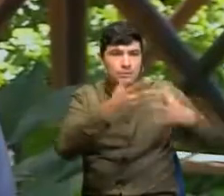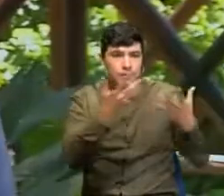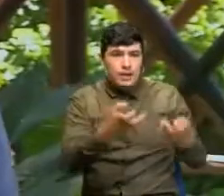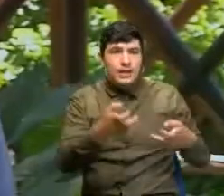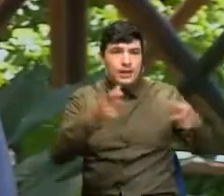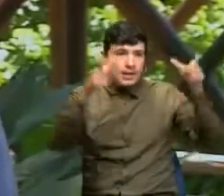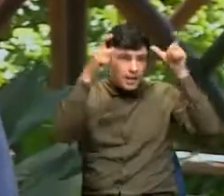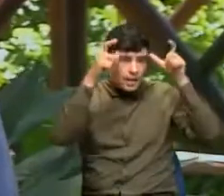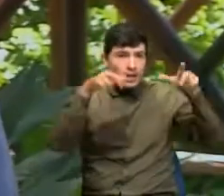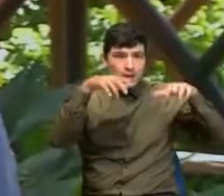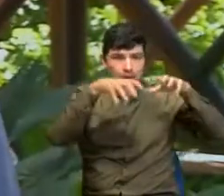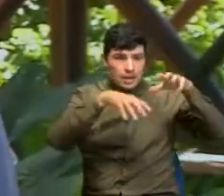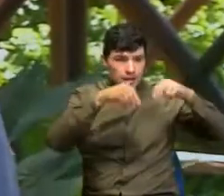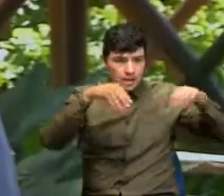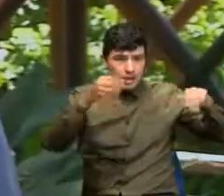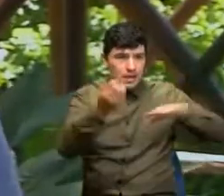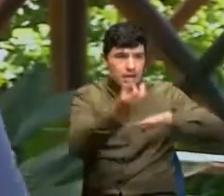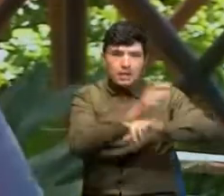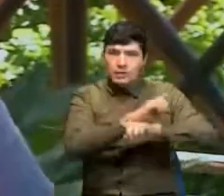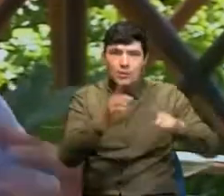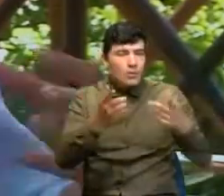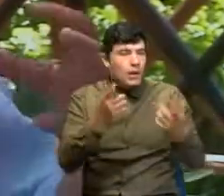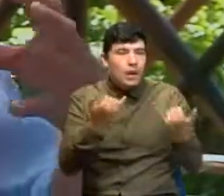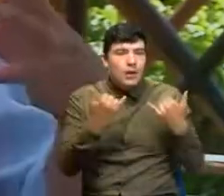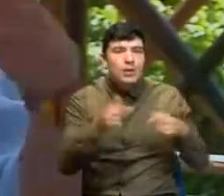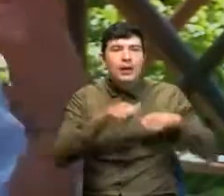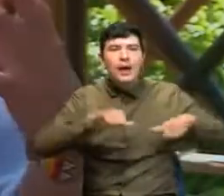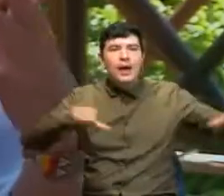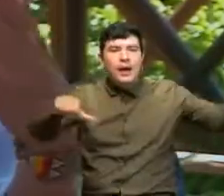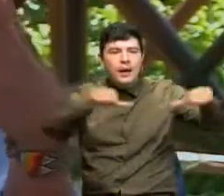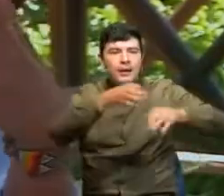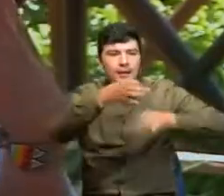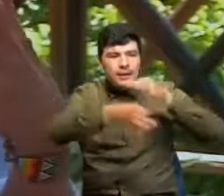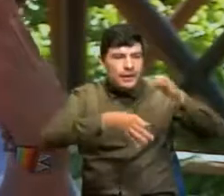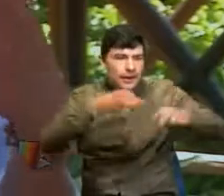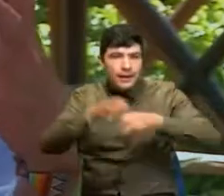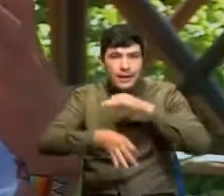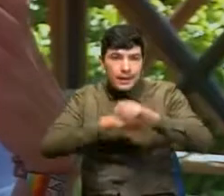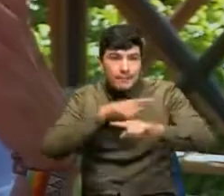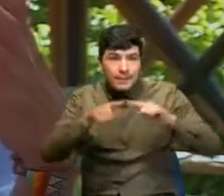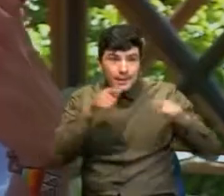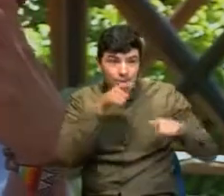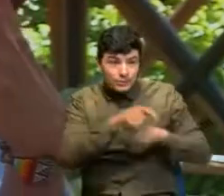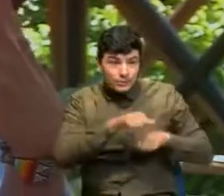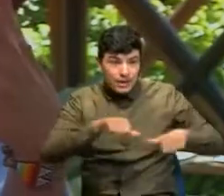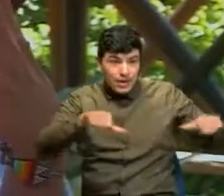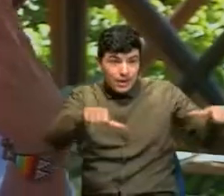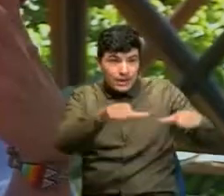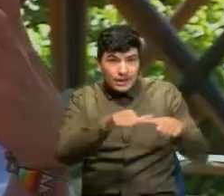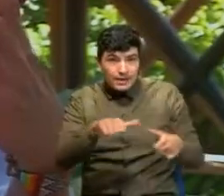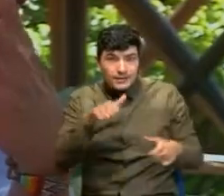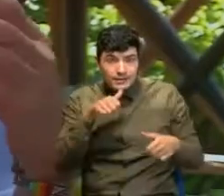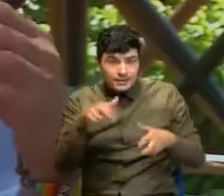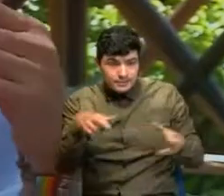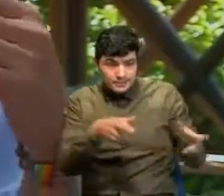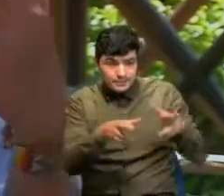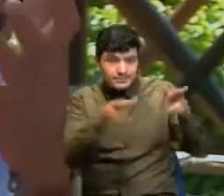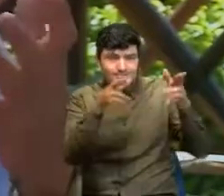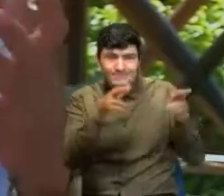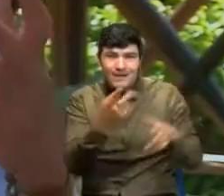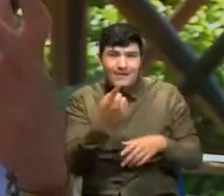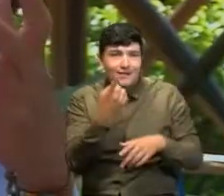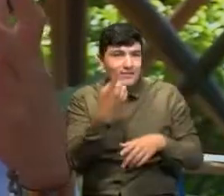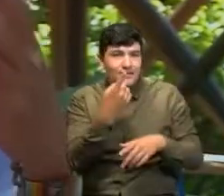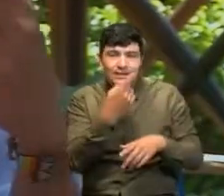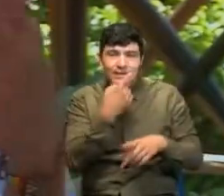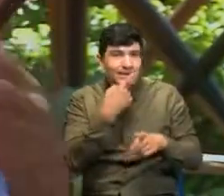como zonas de preservación. Entonces, sobre ese escenario no poco fácil, ¿cierto?, para hacer conservación,